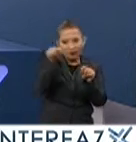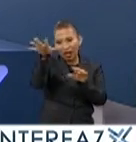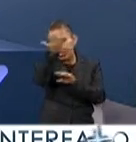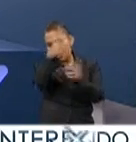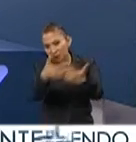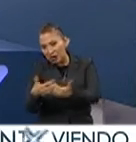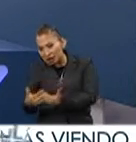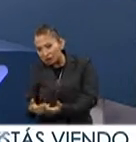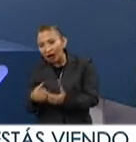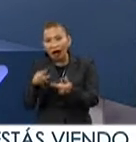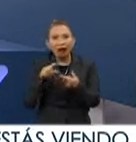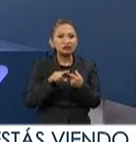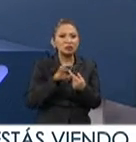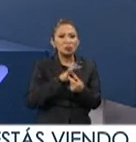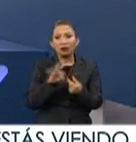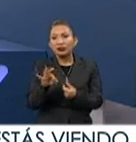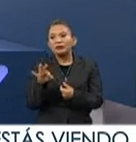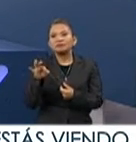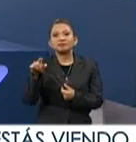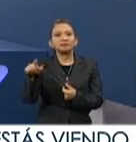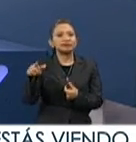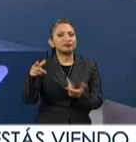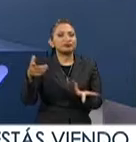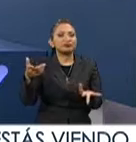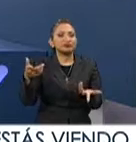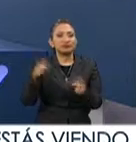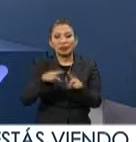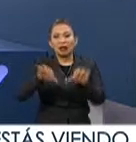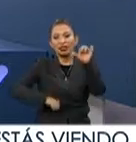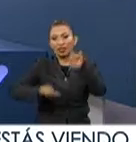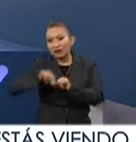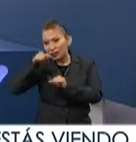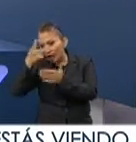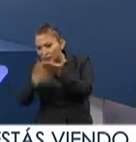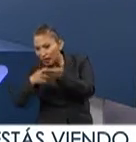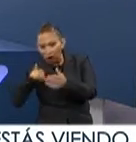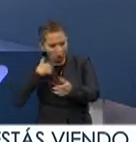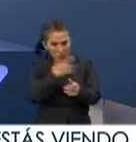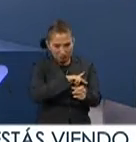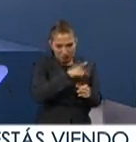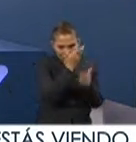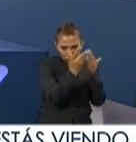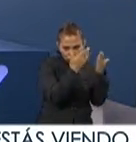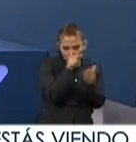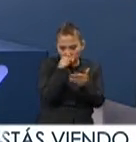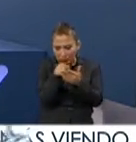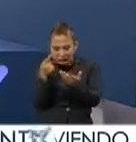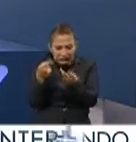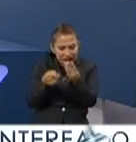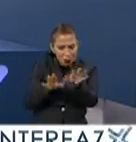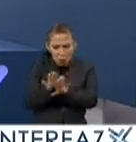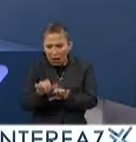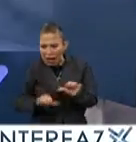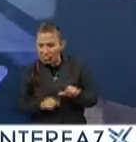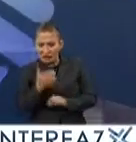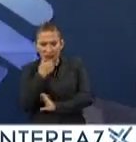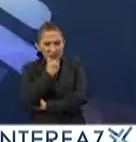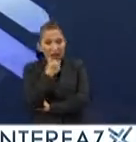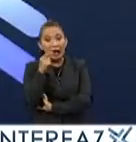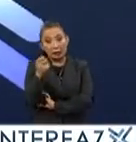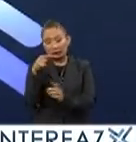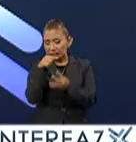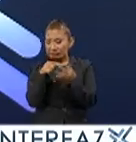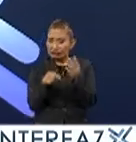diversas empresas, pueden haber diversas actividades dentro de la carrera que hiciste para enfocarte, ¿no? Que es uno